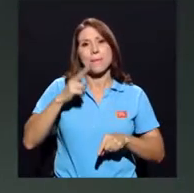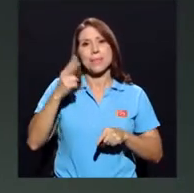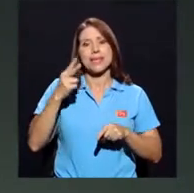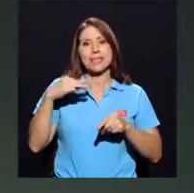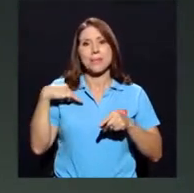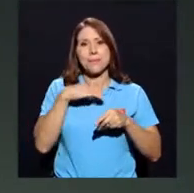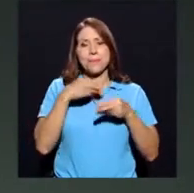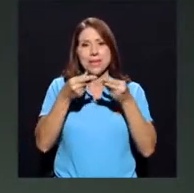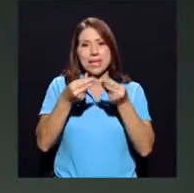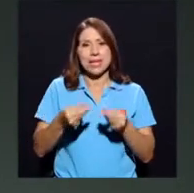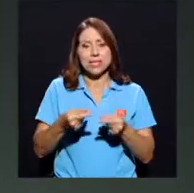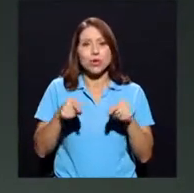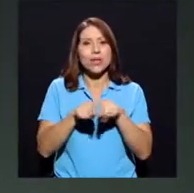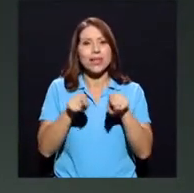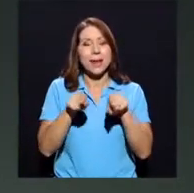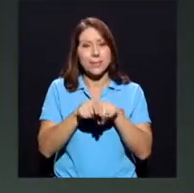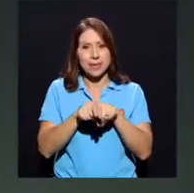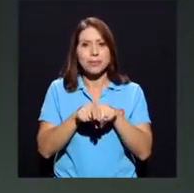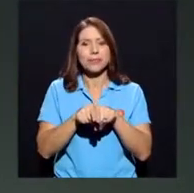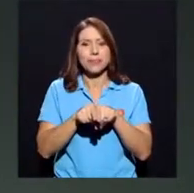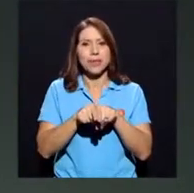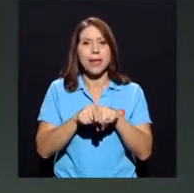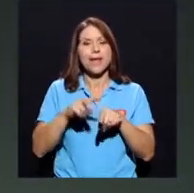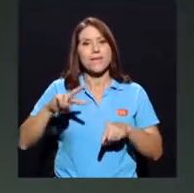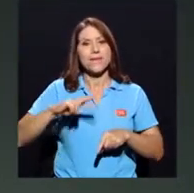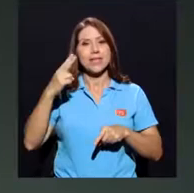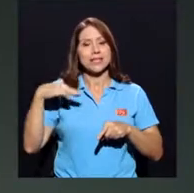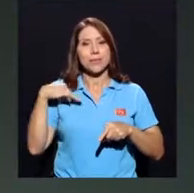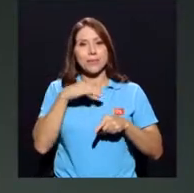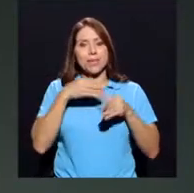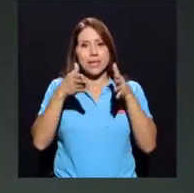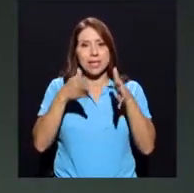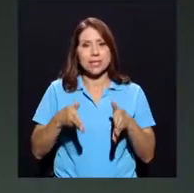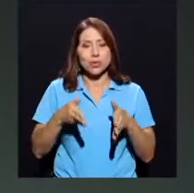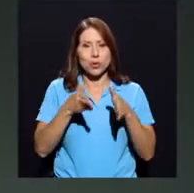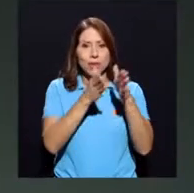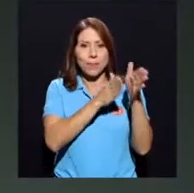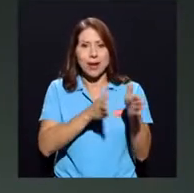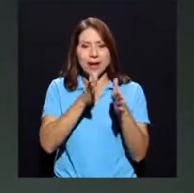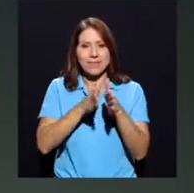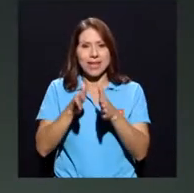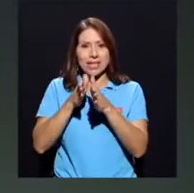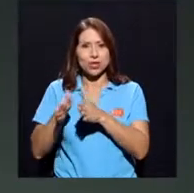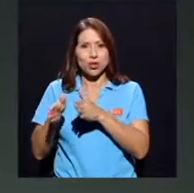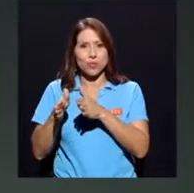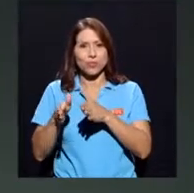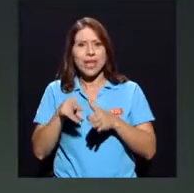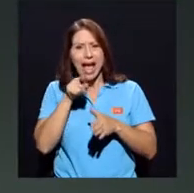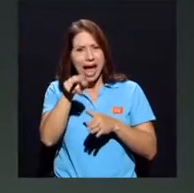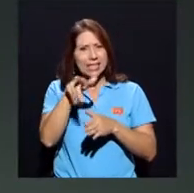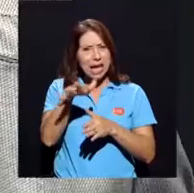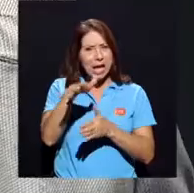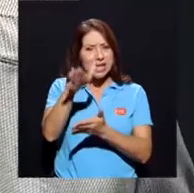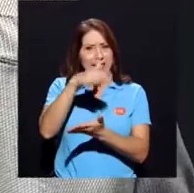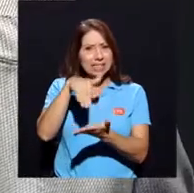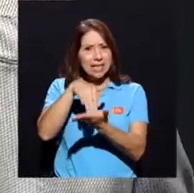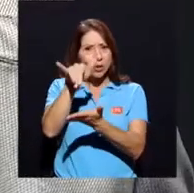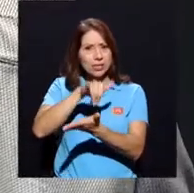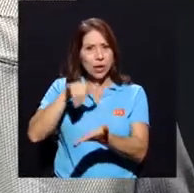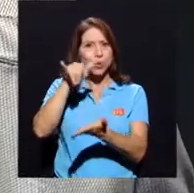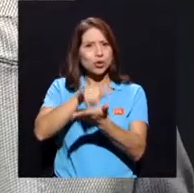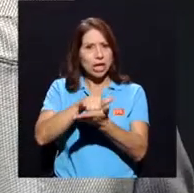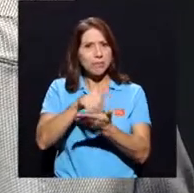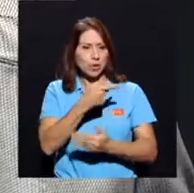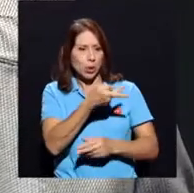viceministro de planificación lugar allá por el centro de san josé donde nos conocimos aseveró